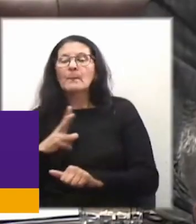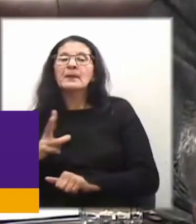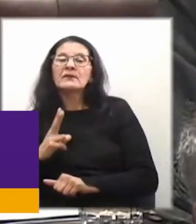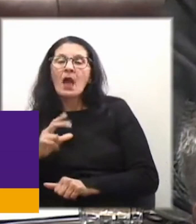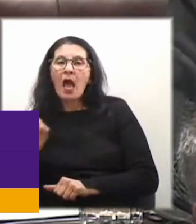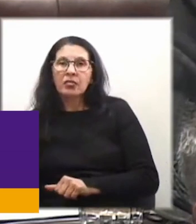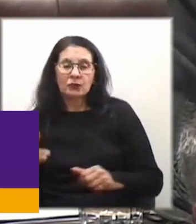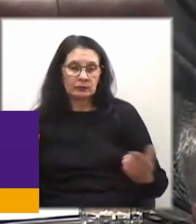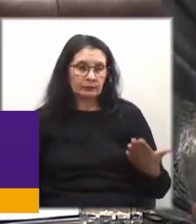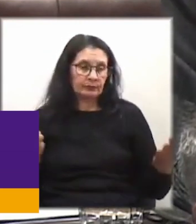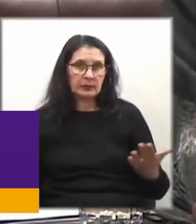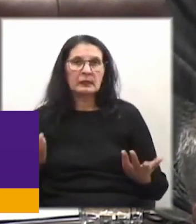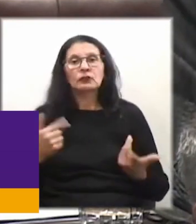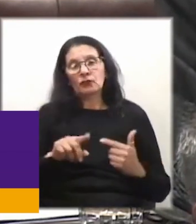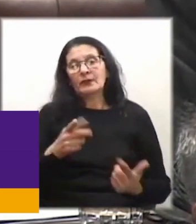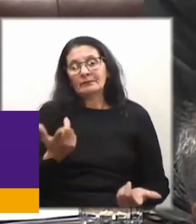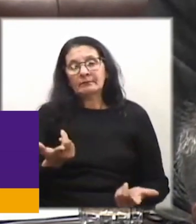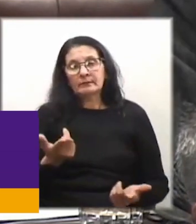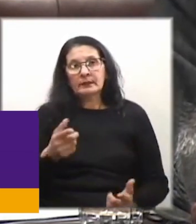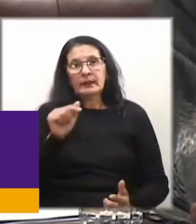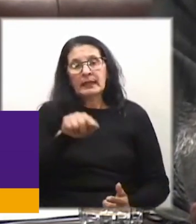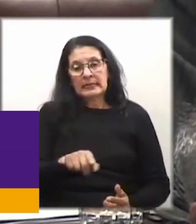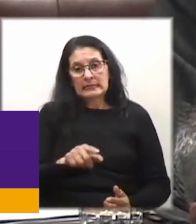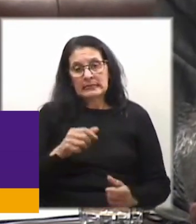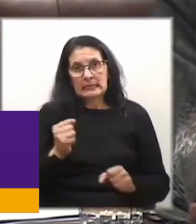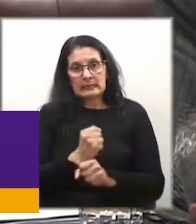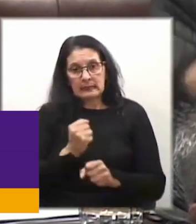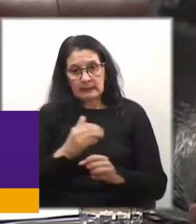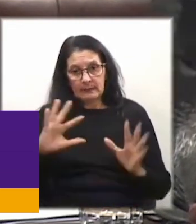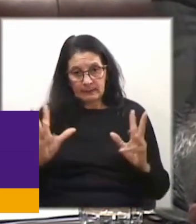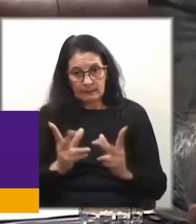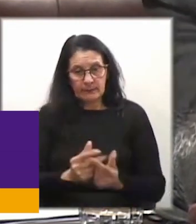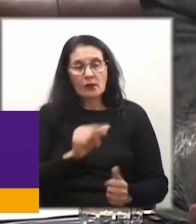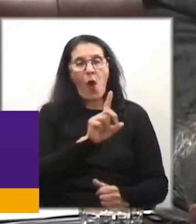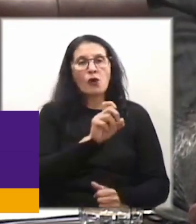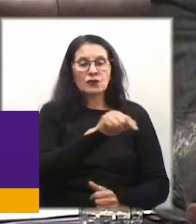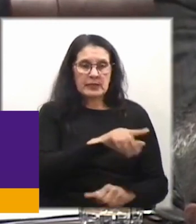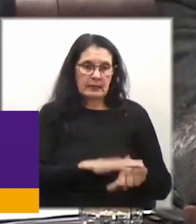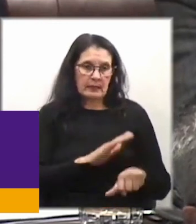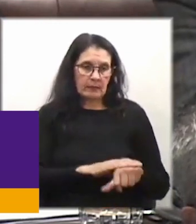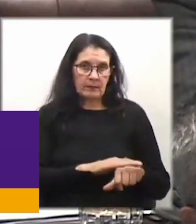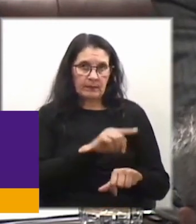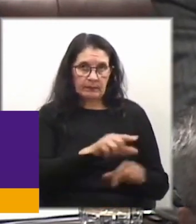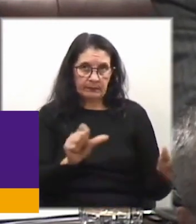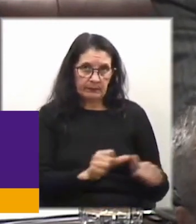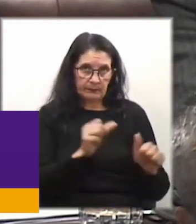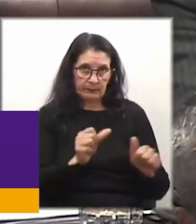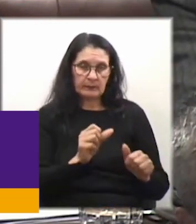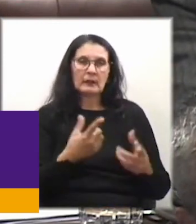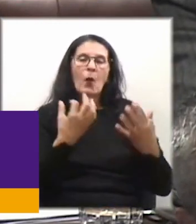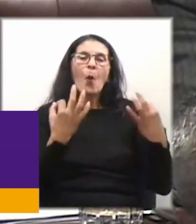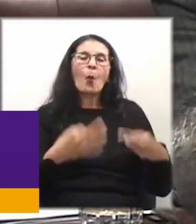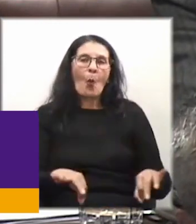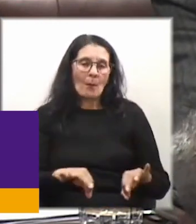traería extraer agua de esa zona. Y ayer tuvimos una cantidad de horas muy importante, con algunas inquietudes y planteos